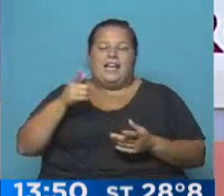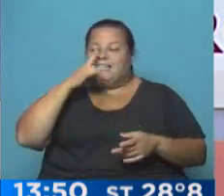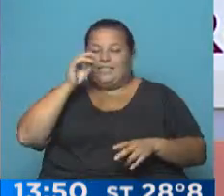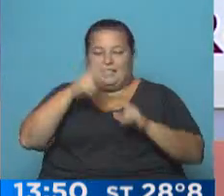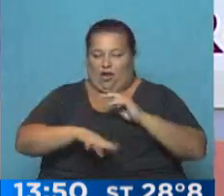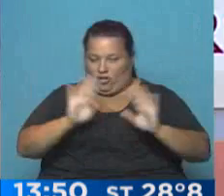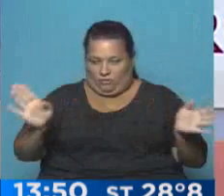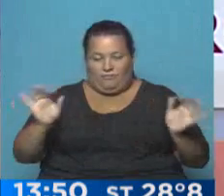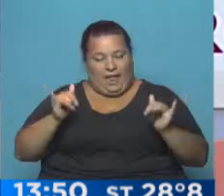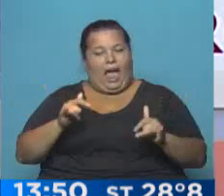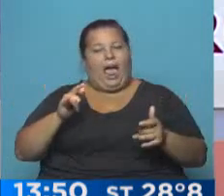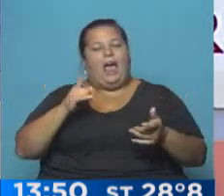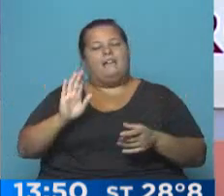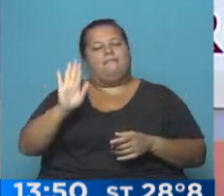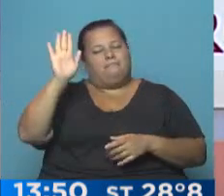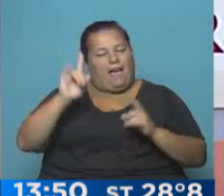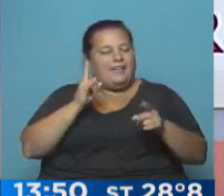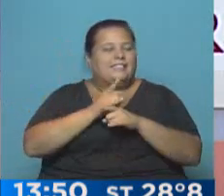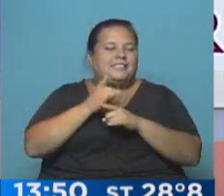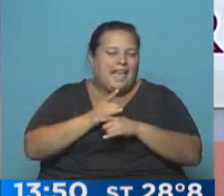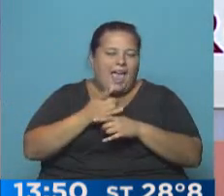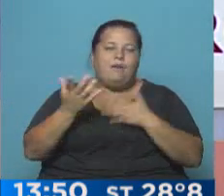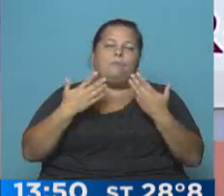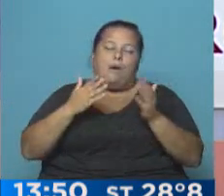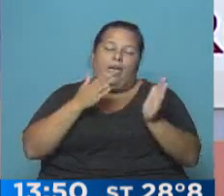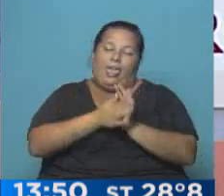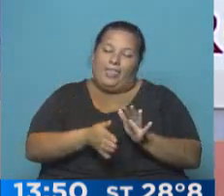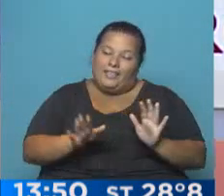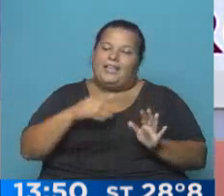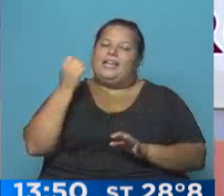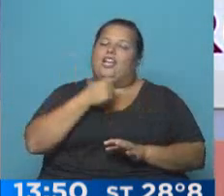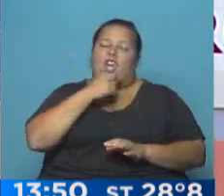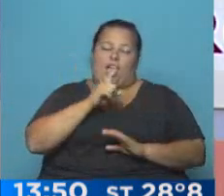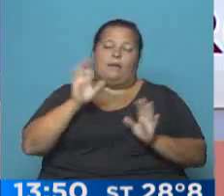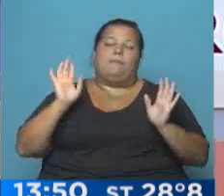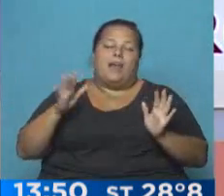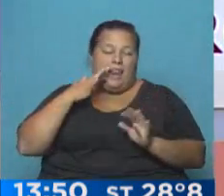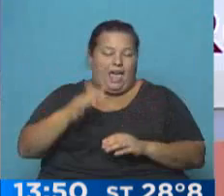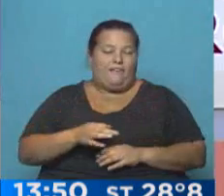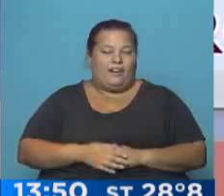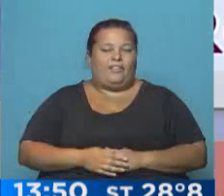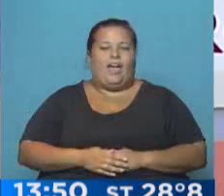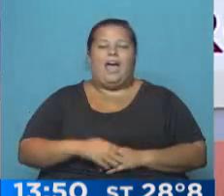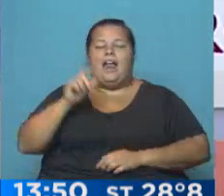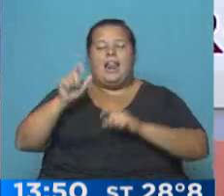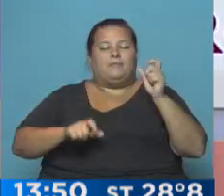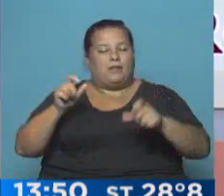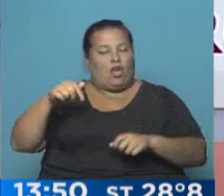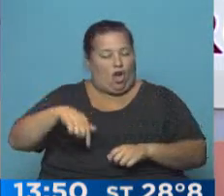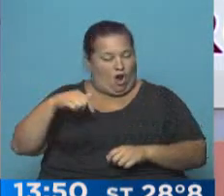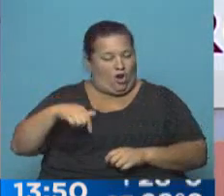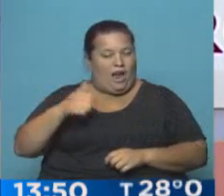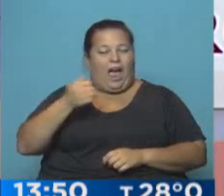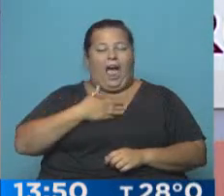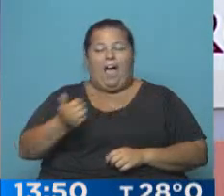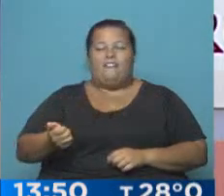se termina, punto. Claro, hay una manito larga, siempre algo puede suceder. Tratan de evitar eso. Lo cierto es que los candidatos hoy por hoy en